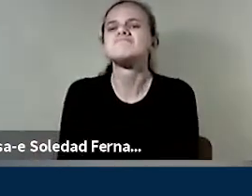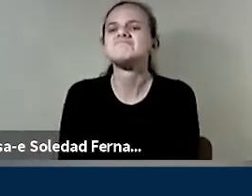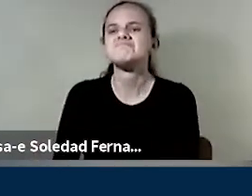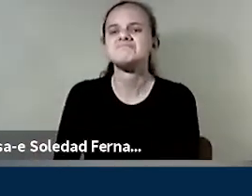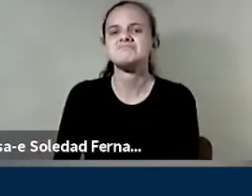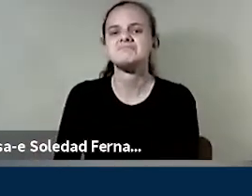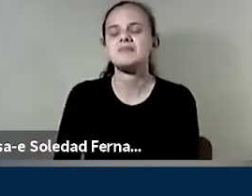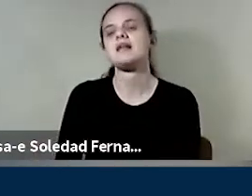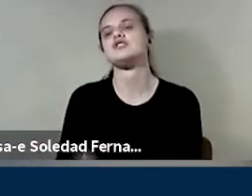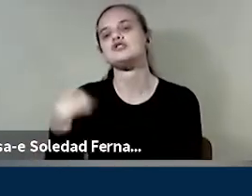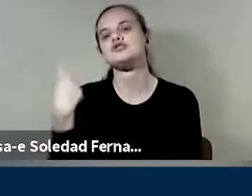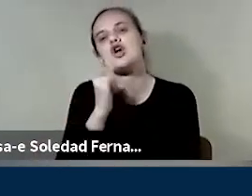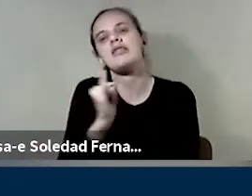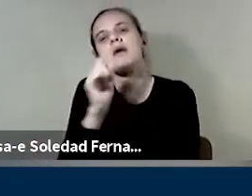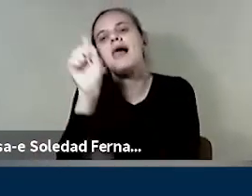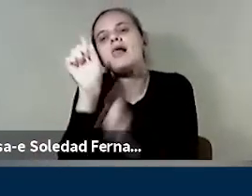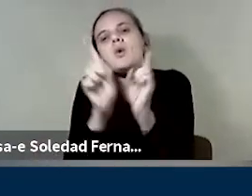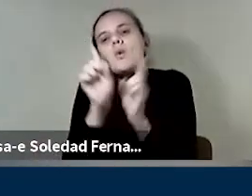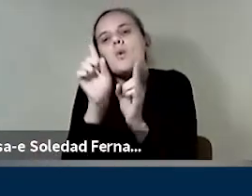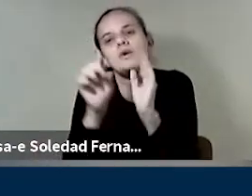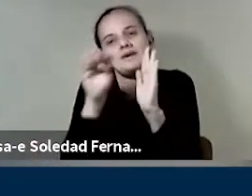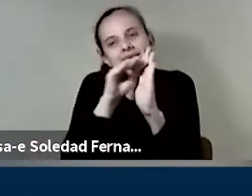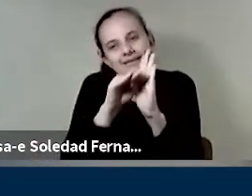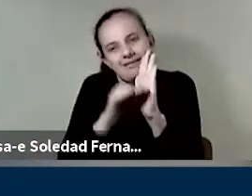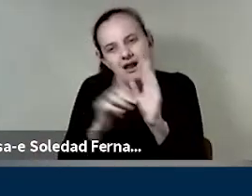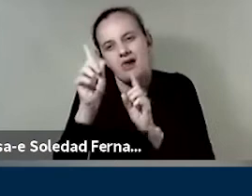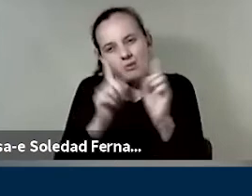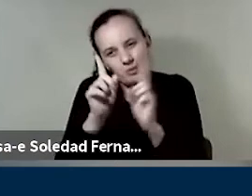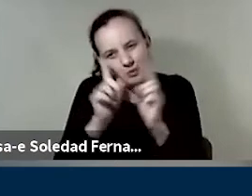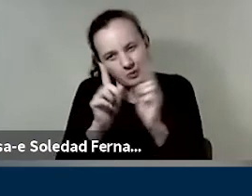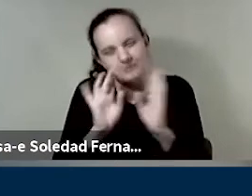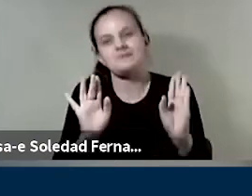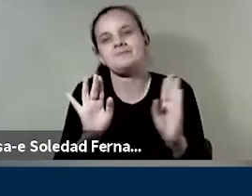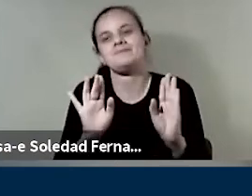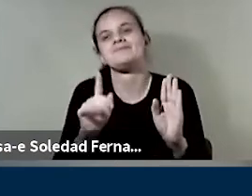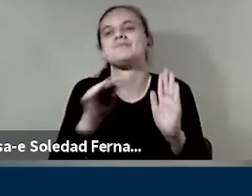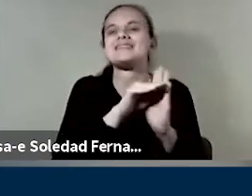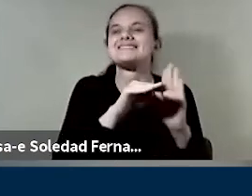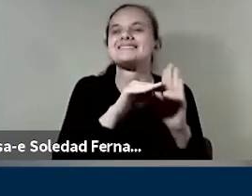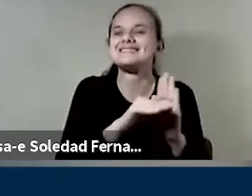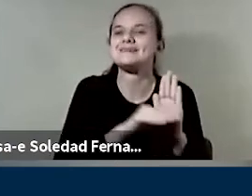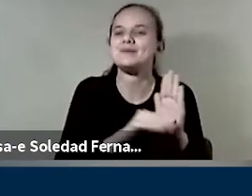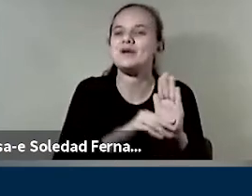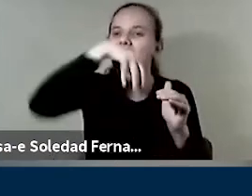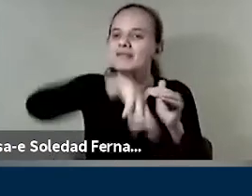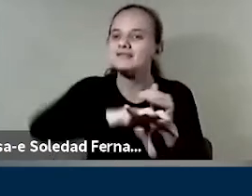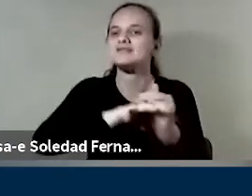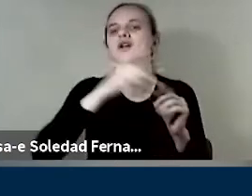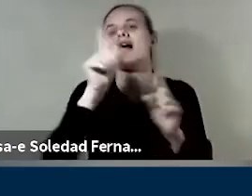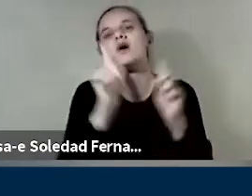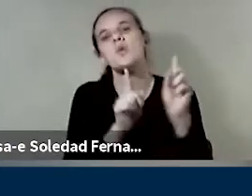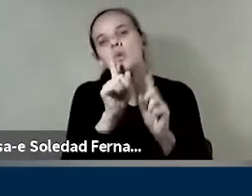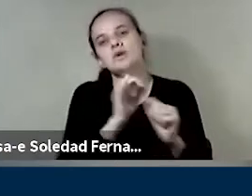Ahí está. Bien, entonces, ¿cómo vamos a usar esto? Estos que les contamos, obviamente, son algunas nada más de los criterios